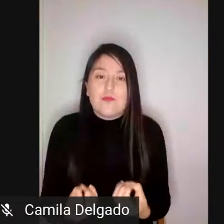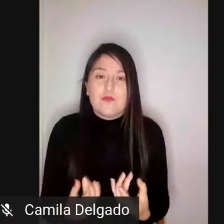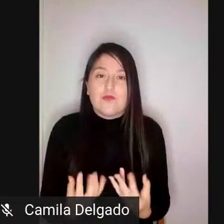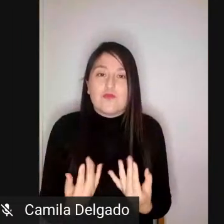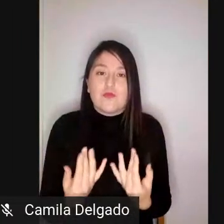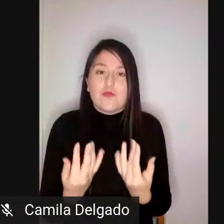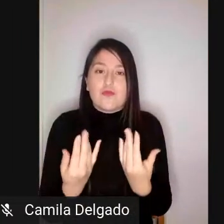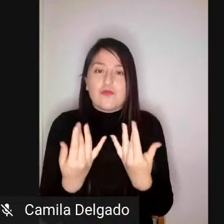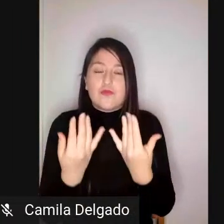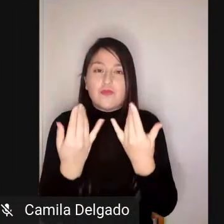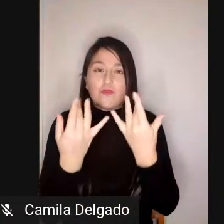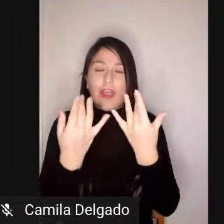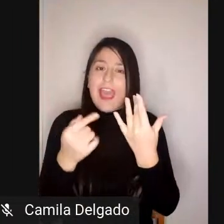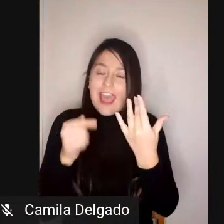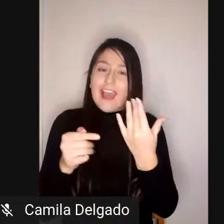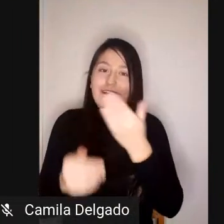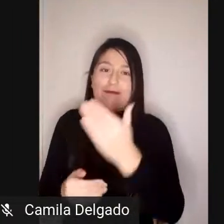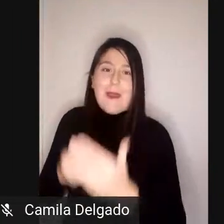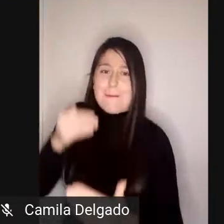que va para adelante, ¿no?